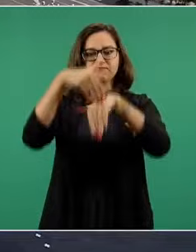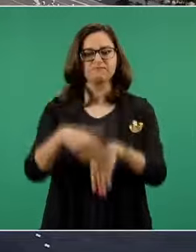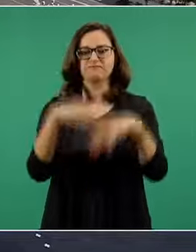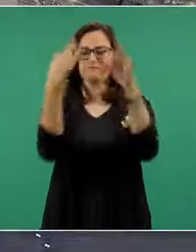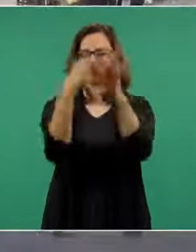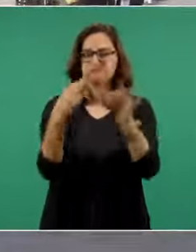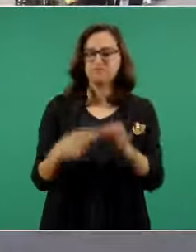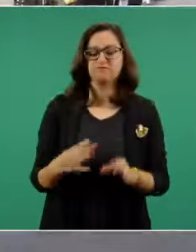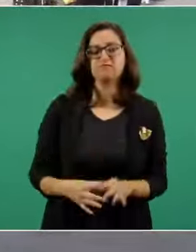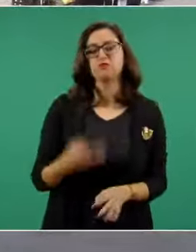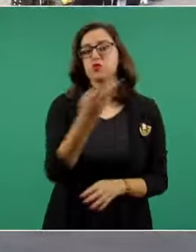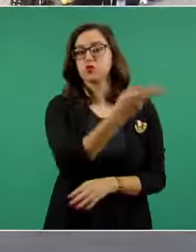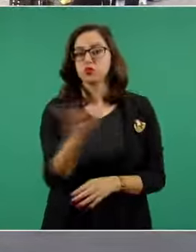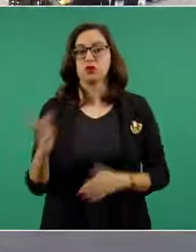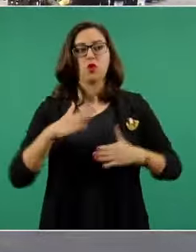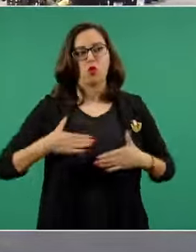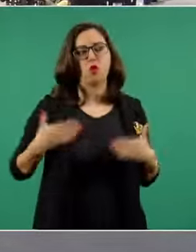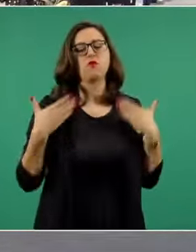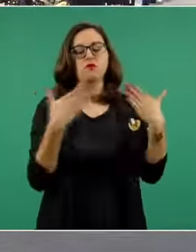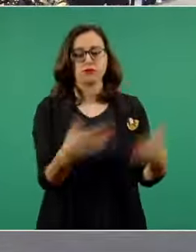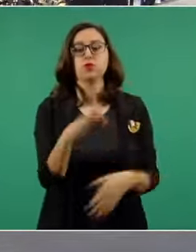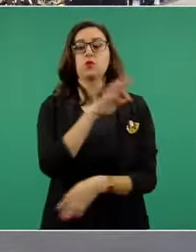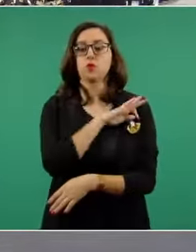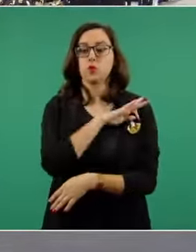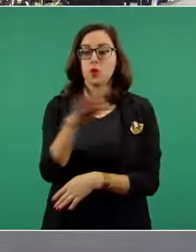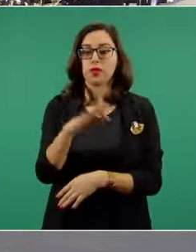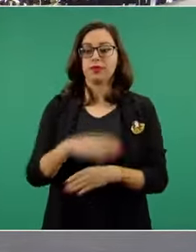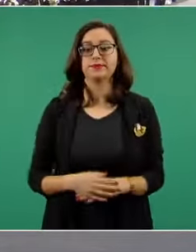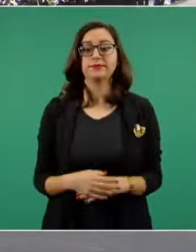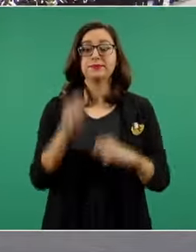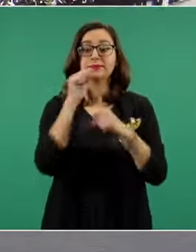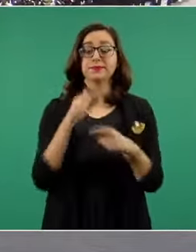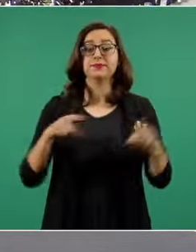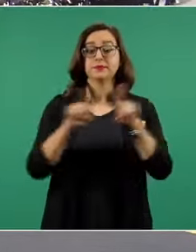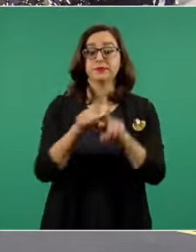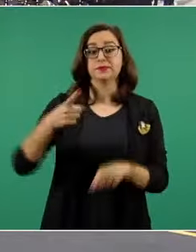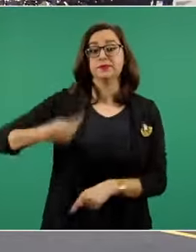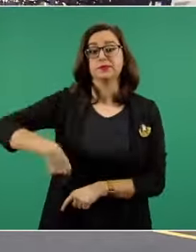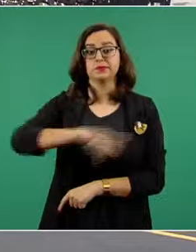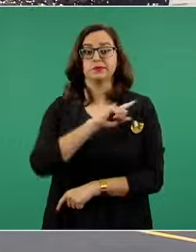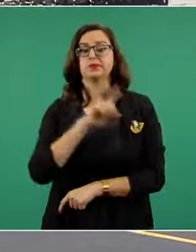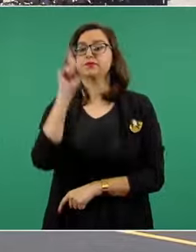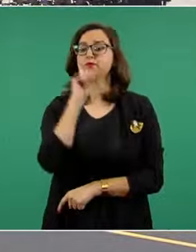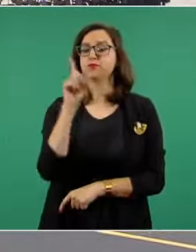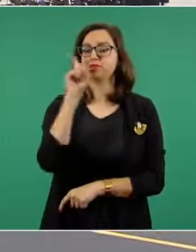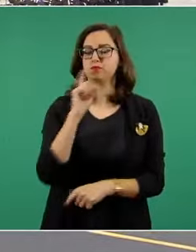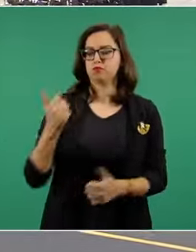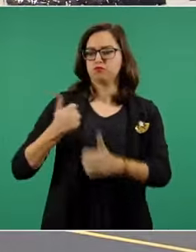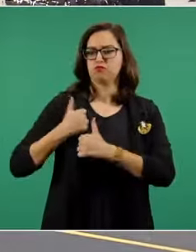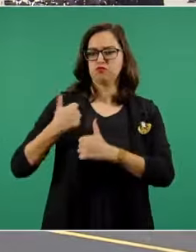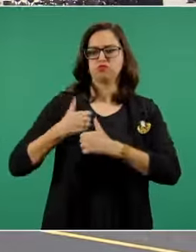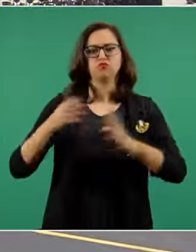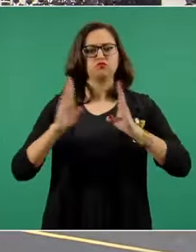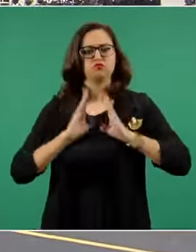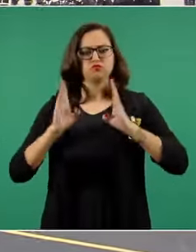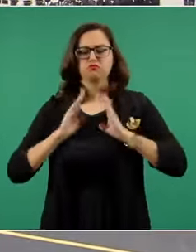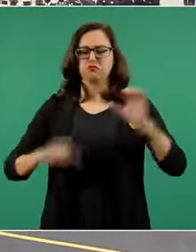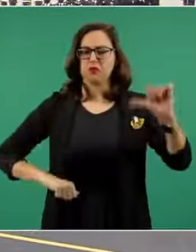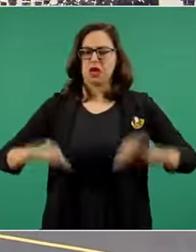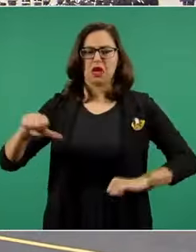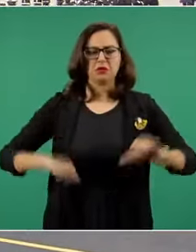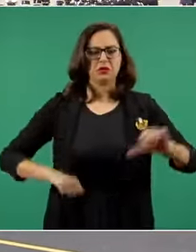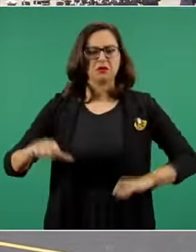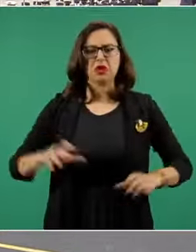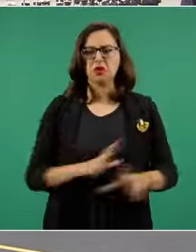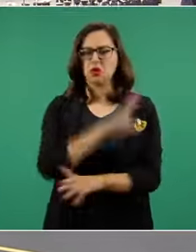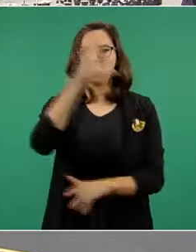Las mujeres militares estamos presentes en todas las actividades que demanda el cumplimiento de las misiones del Ejército y la Fuerza